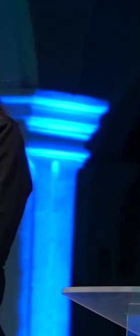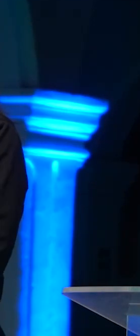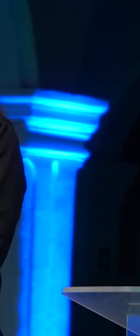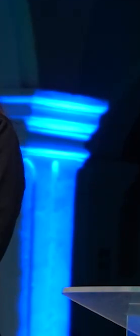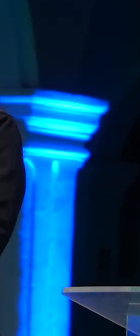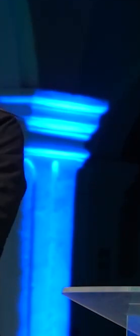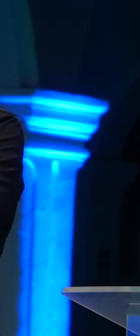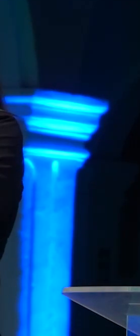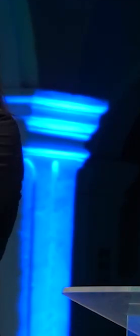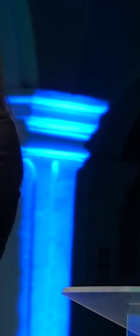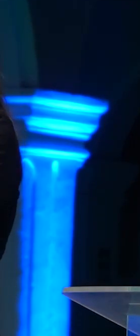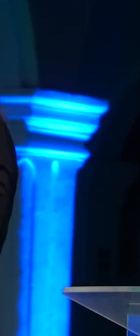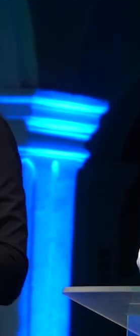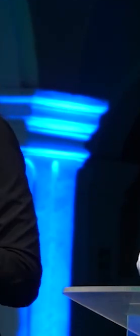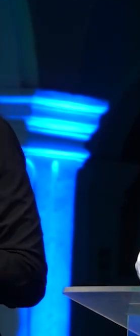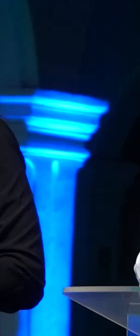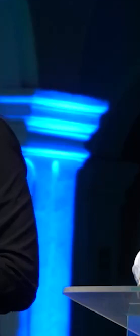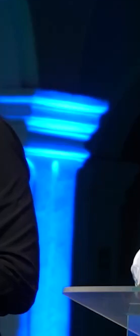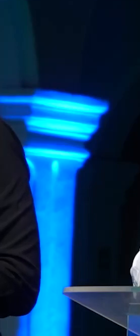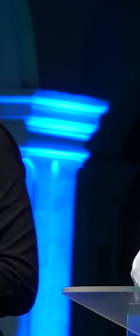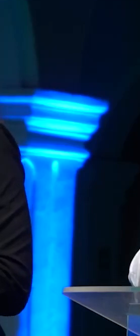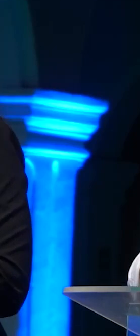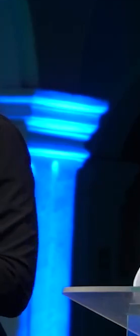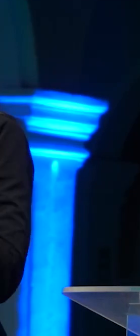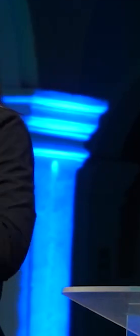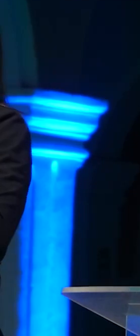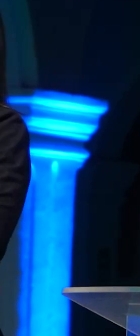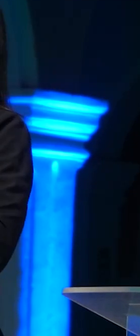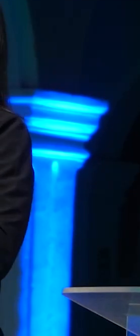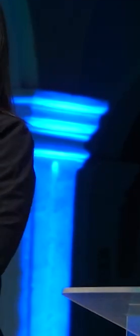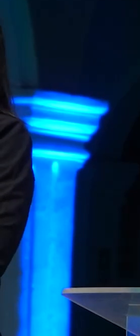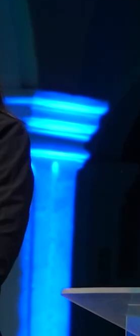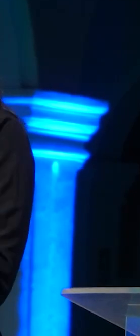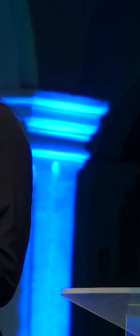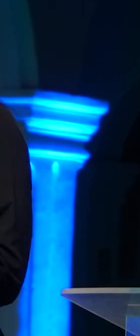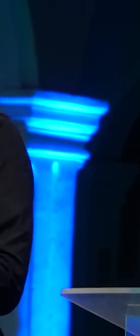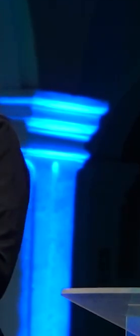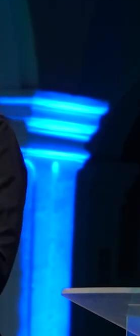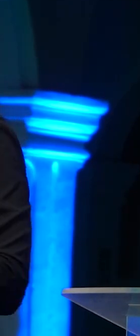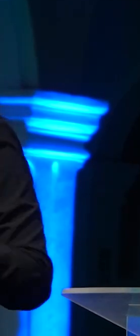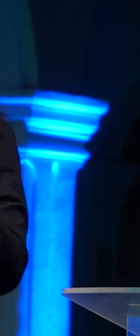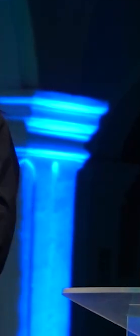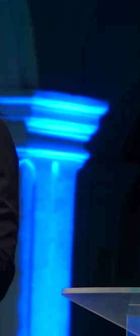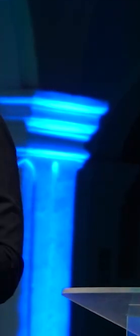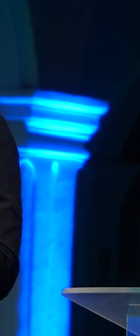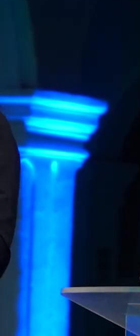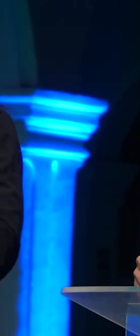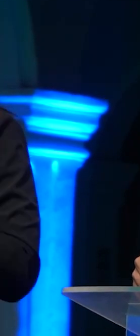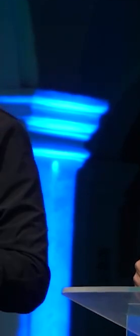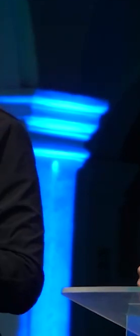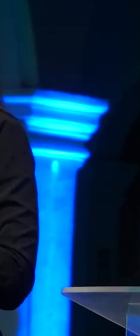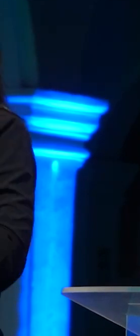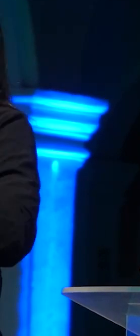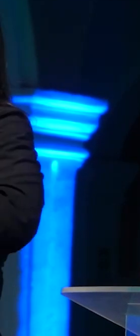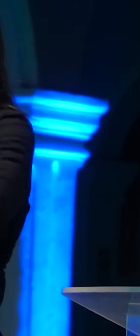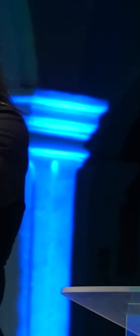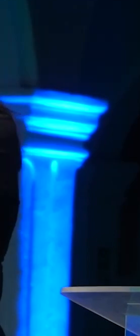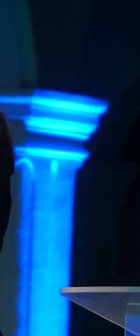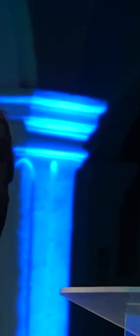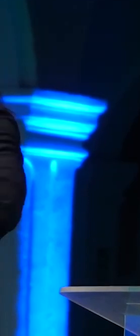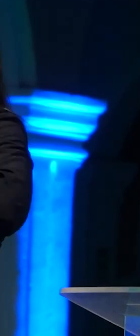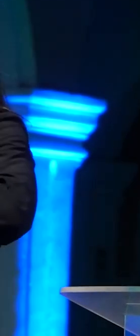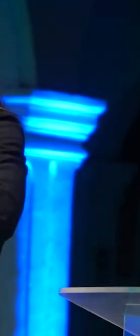los diferentes miembros, a la señora secretaria general, por supuesto, a los directivos, vicerrectores,